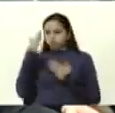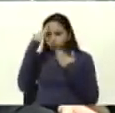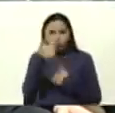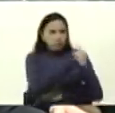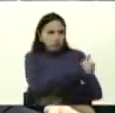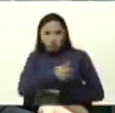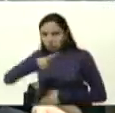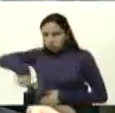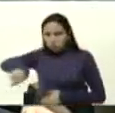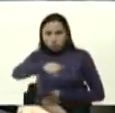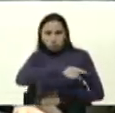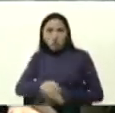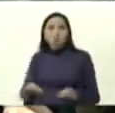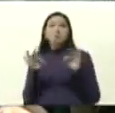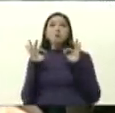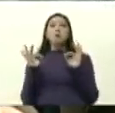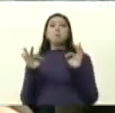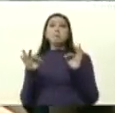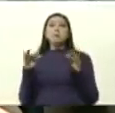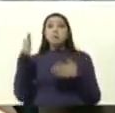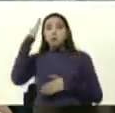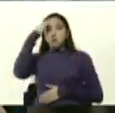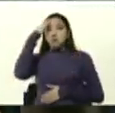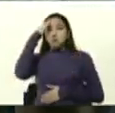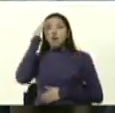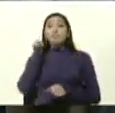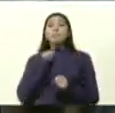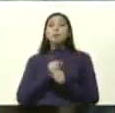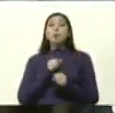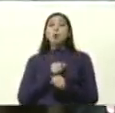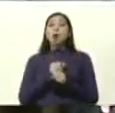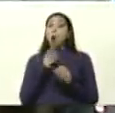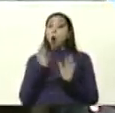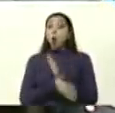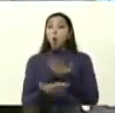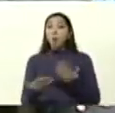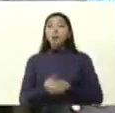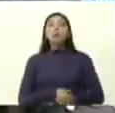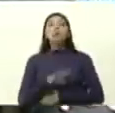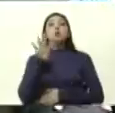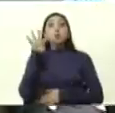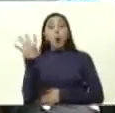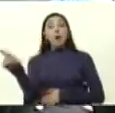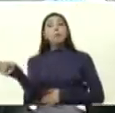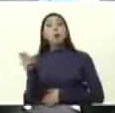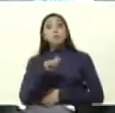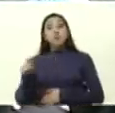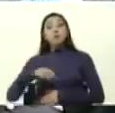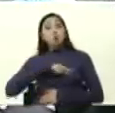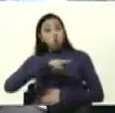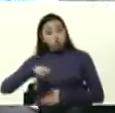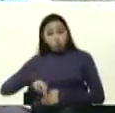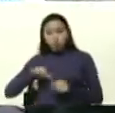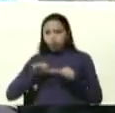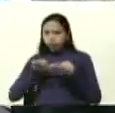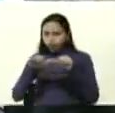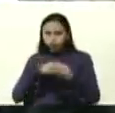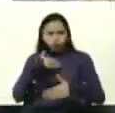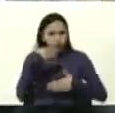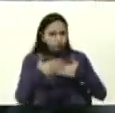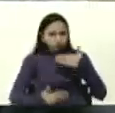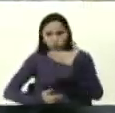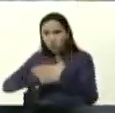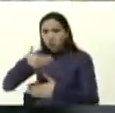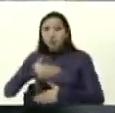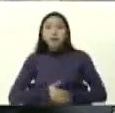muy especialmente y sabemos el trabajo que durante los últimos 4 meses hemos venido adelantando